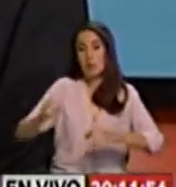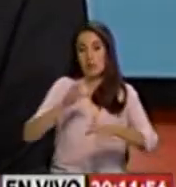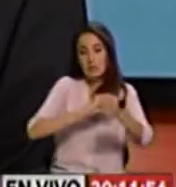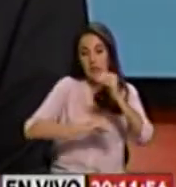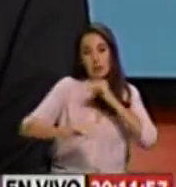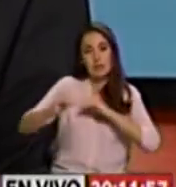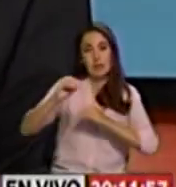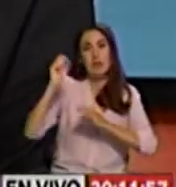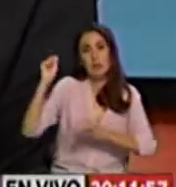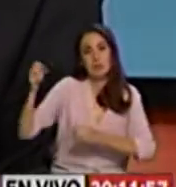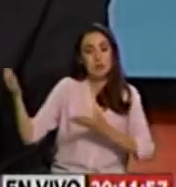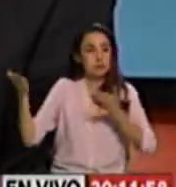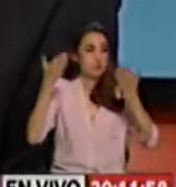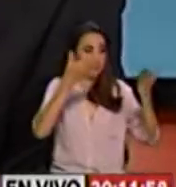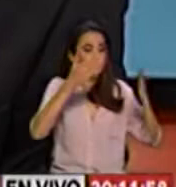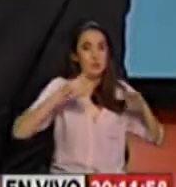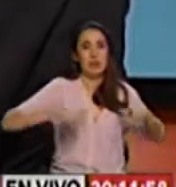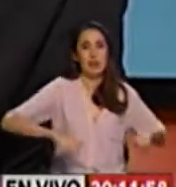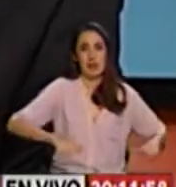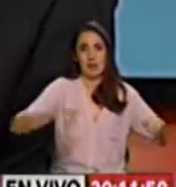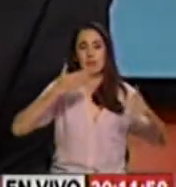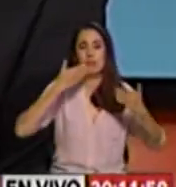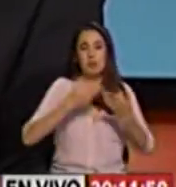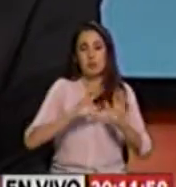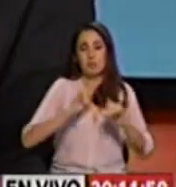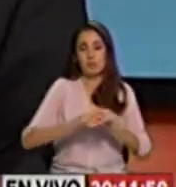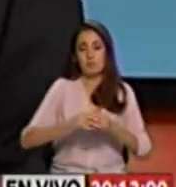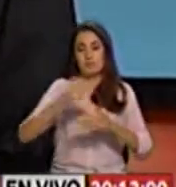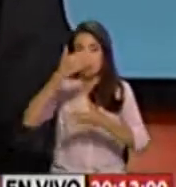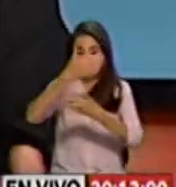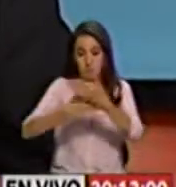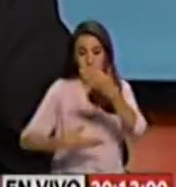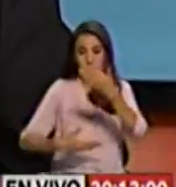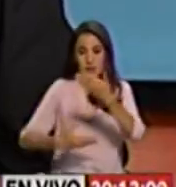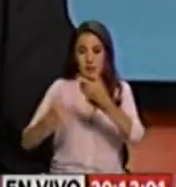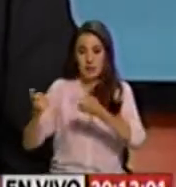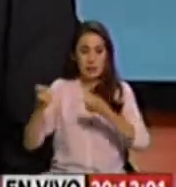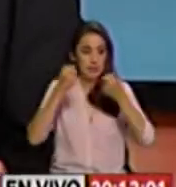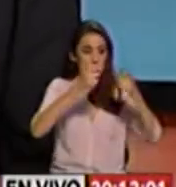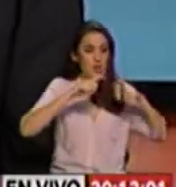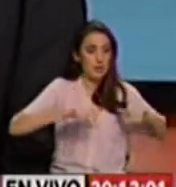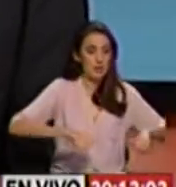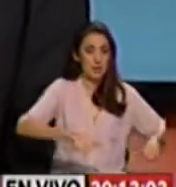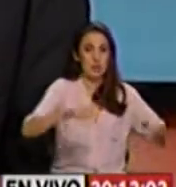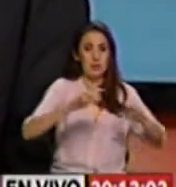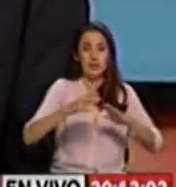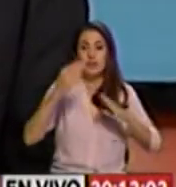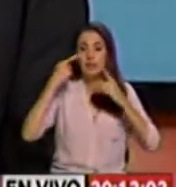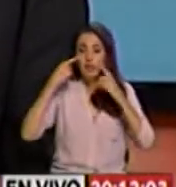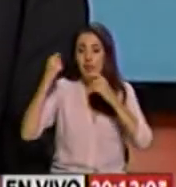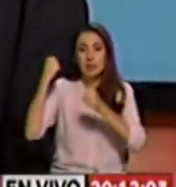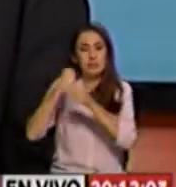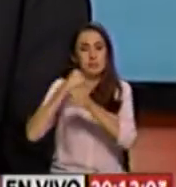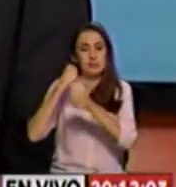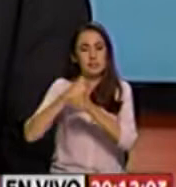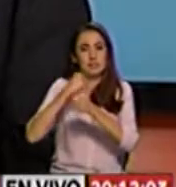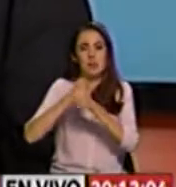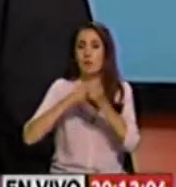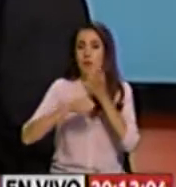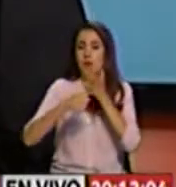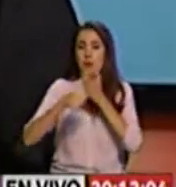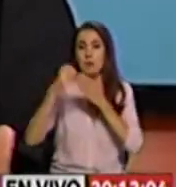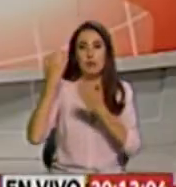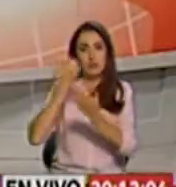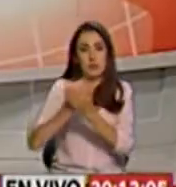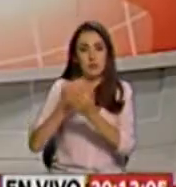devolver al Ejecutivo. El Ejecutivo la va a enviar en 10 días. Y si no nos ponemos de acuerdo, entrará por el Ministerio de la Ley. Y